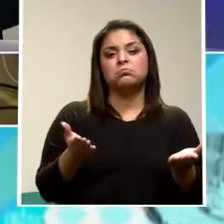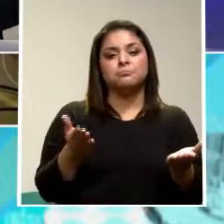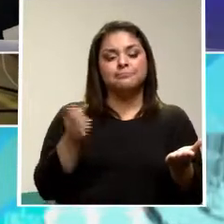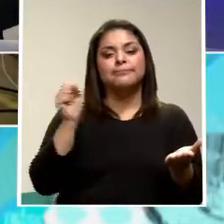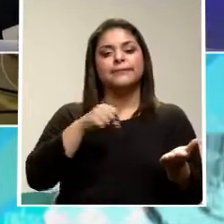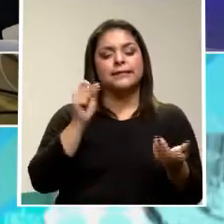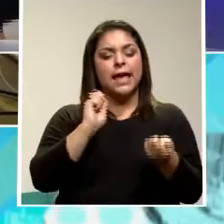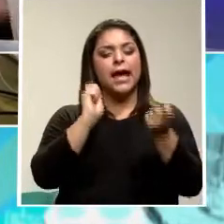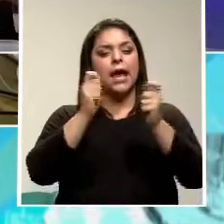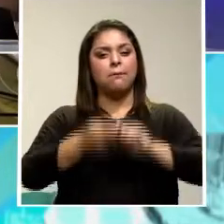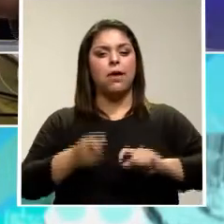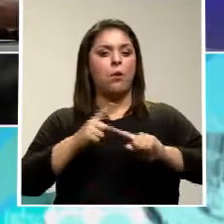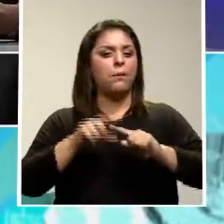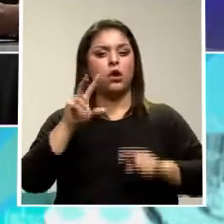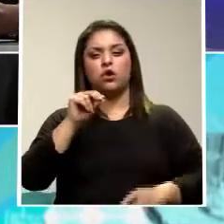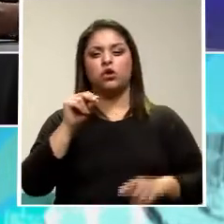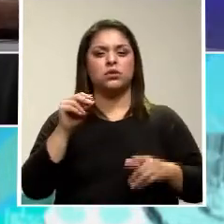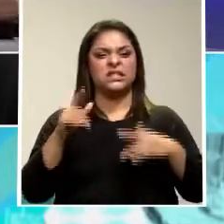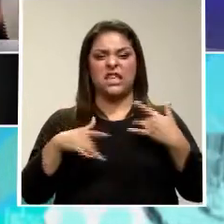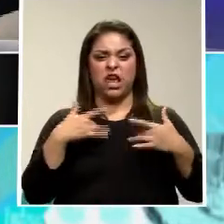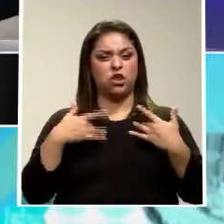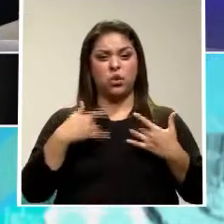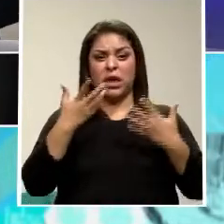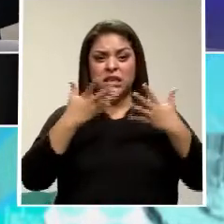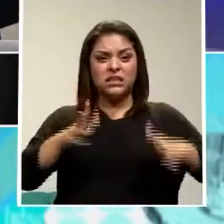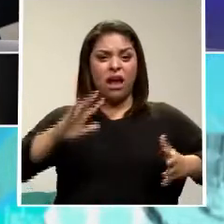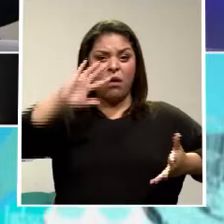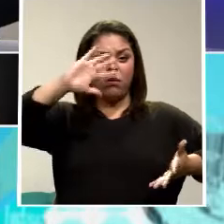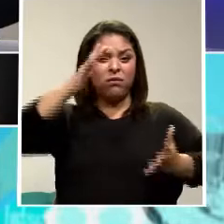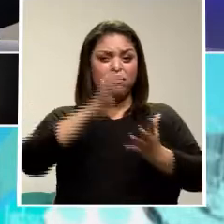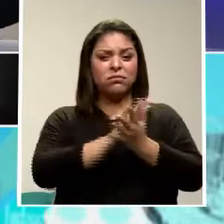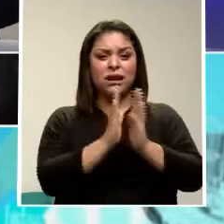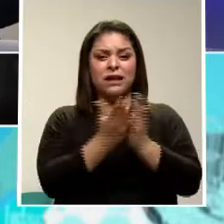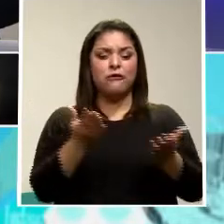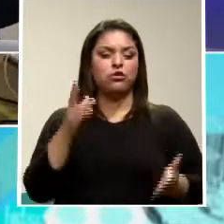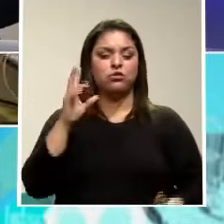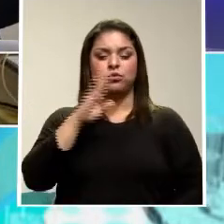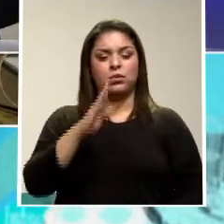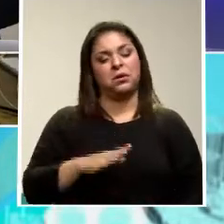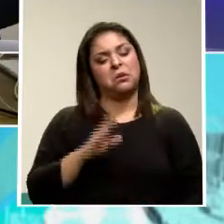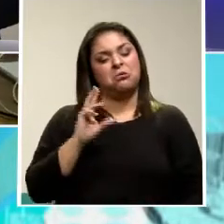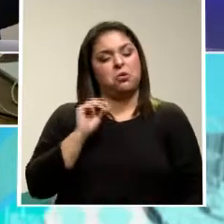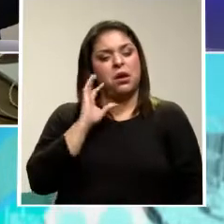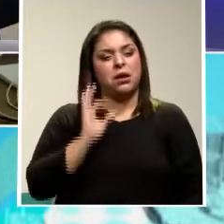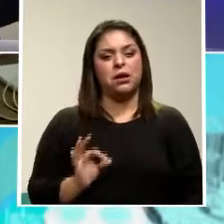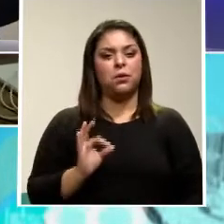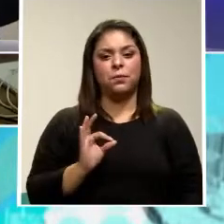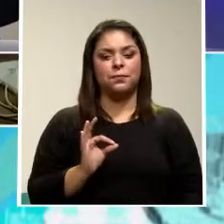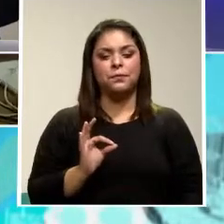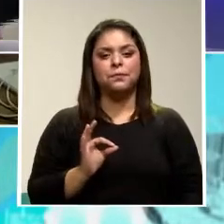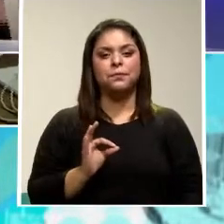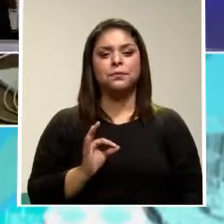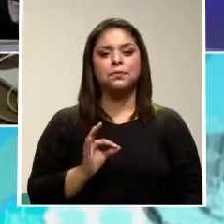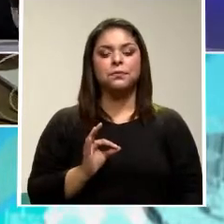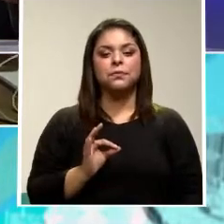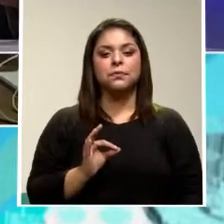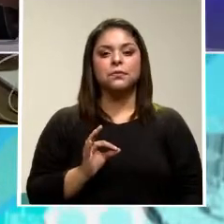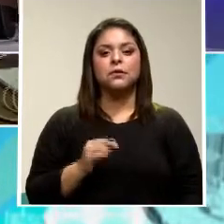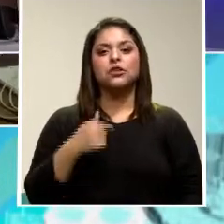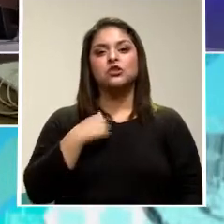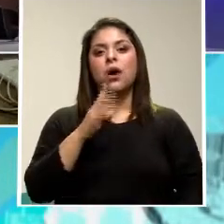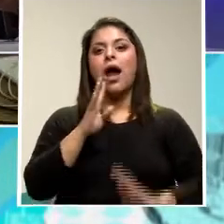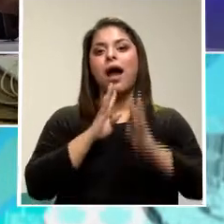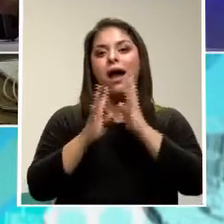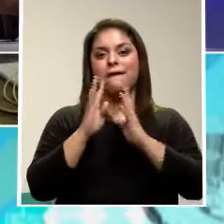sensación de que vaya a desaparecer de ninguna manera. Me parece que, hablo desde